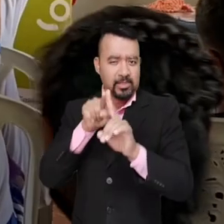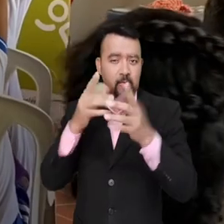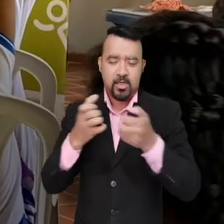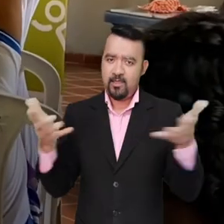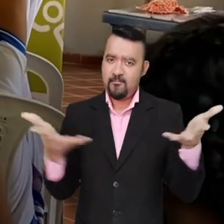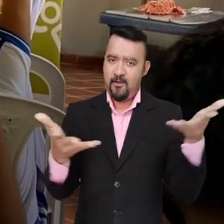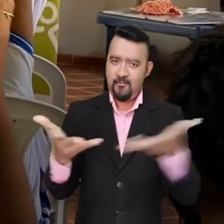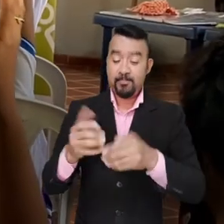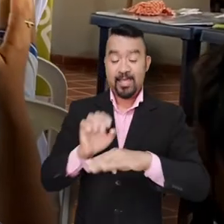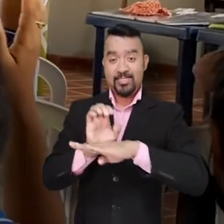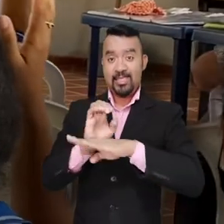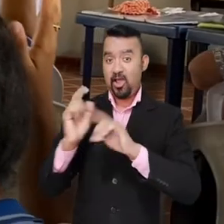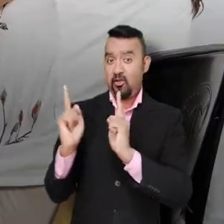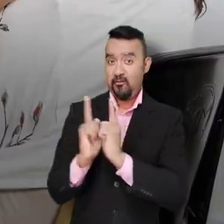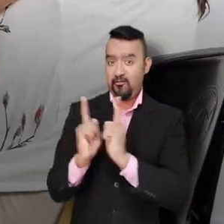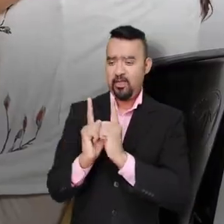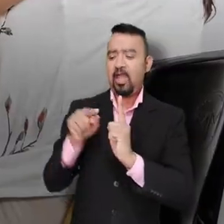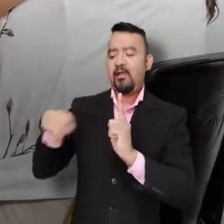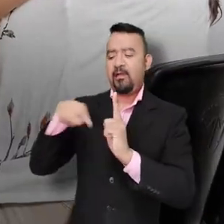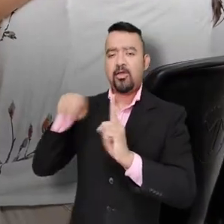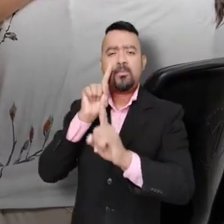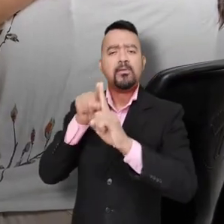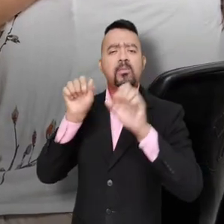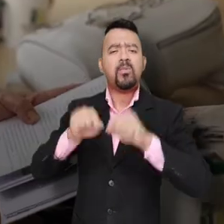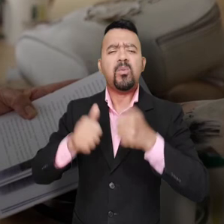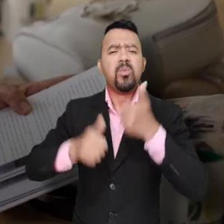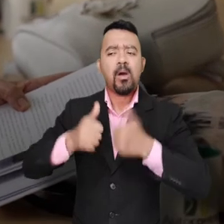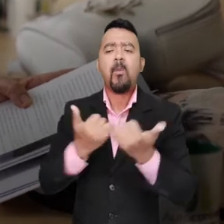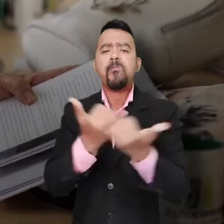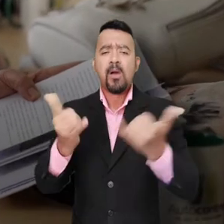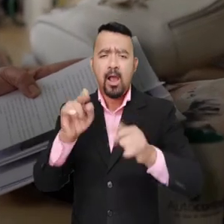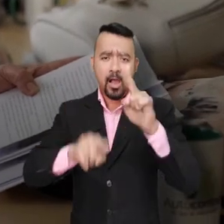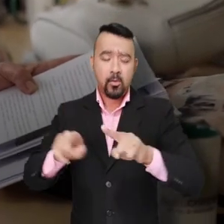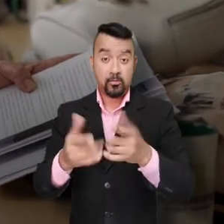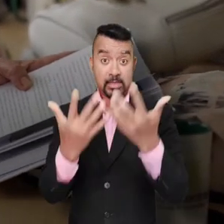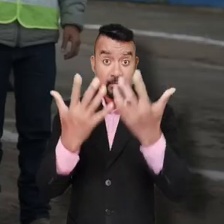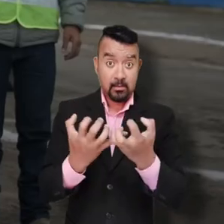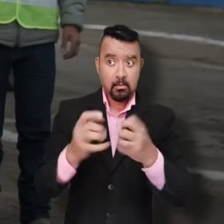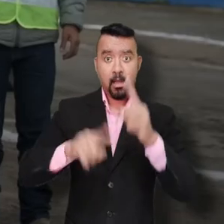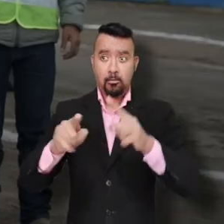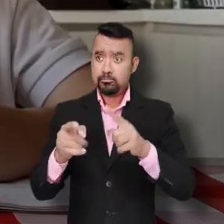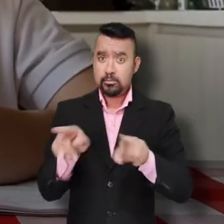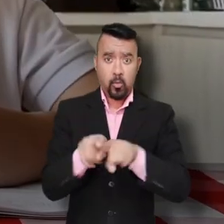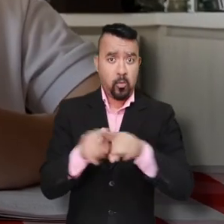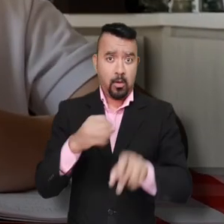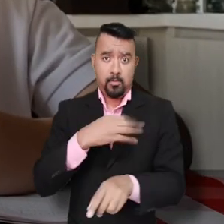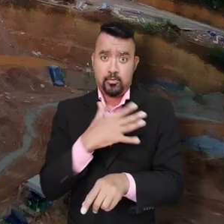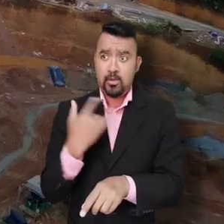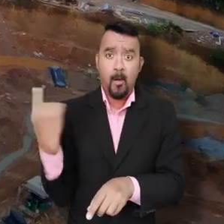promovemos prácticas y servicios conscientes para que todas las personas puedan acceder, en igualdad de oportunidades, al empleo y a la